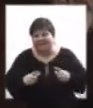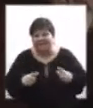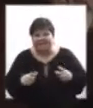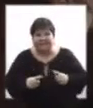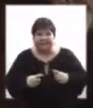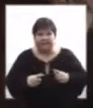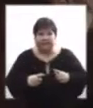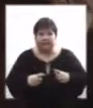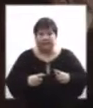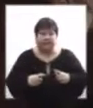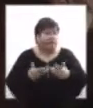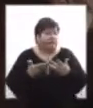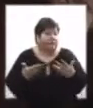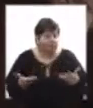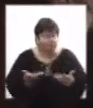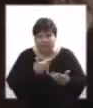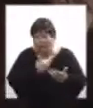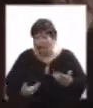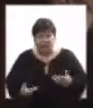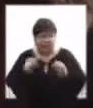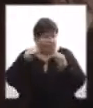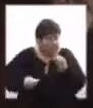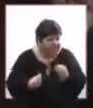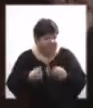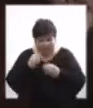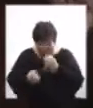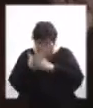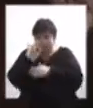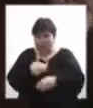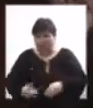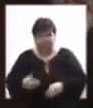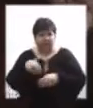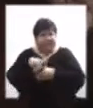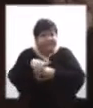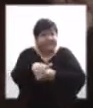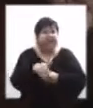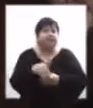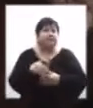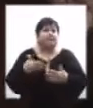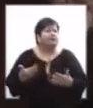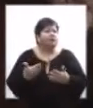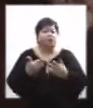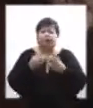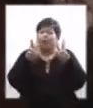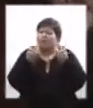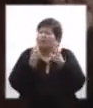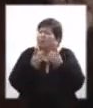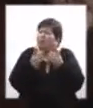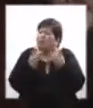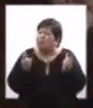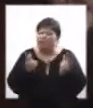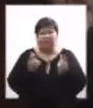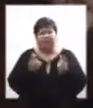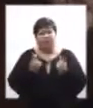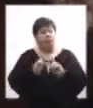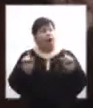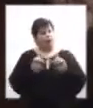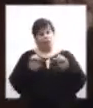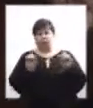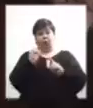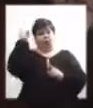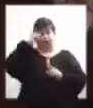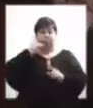y un gobierno que sabía que ya había perdido y que venía un nuevo gobierno con tema sumamente delicados y ahí no como diputado